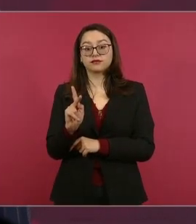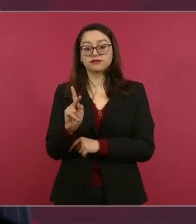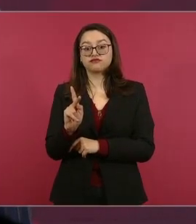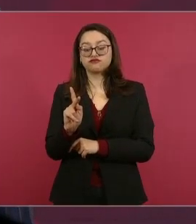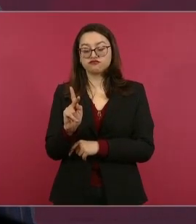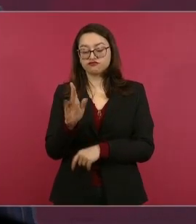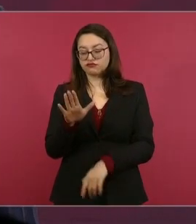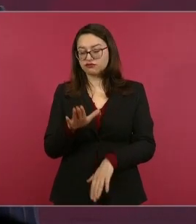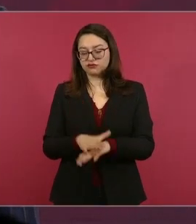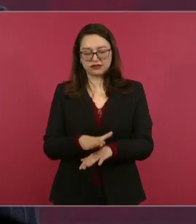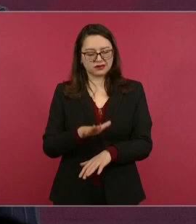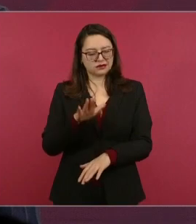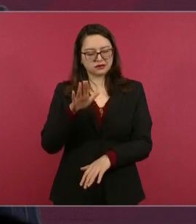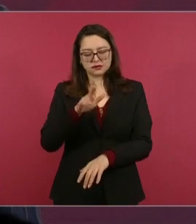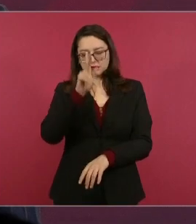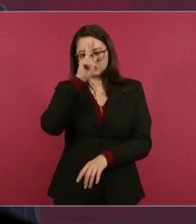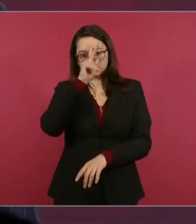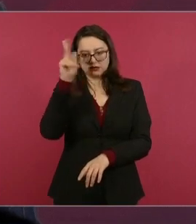responsabiliza,